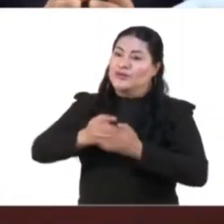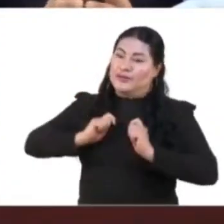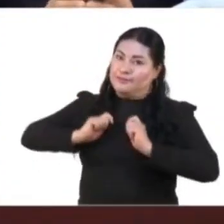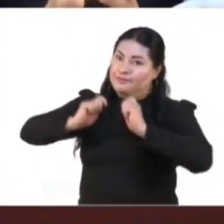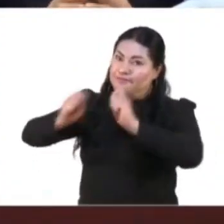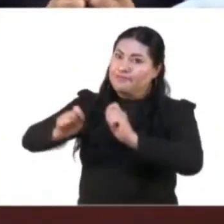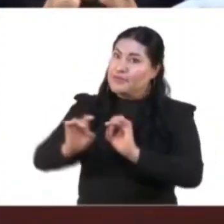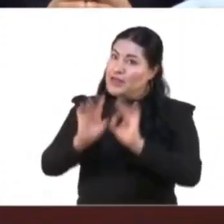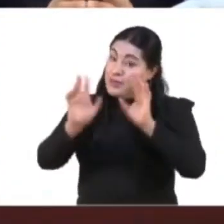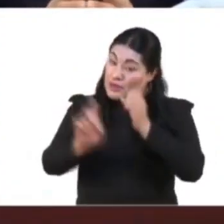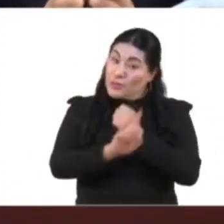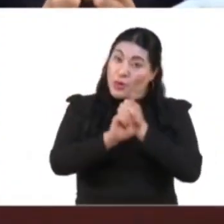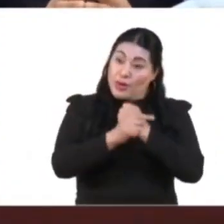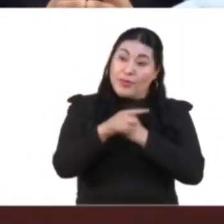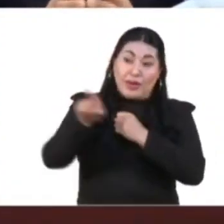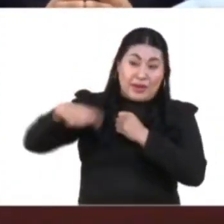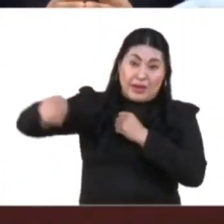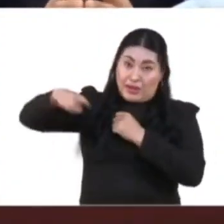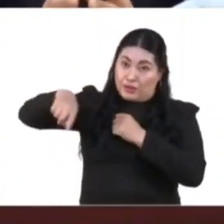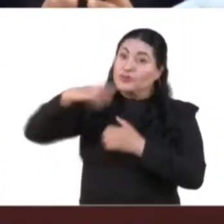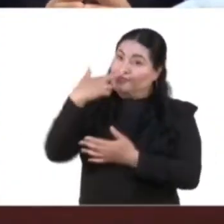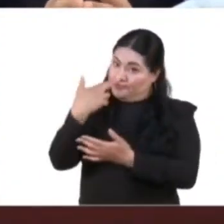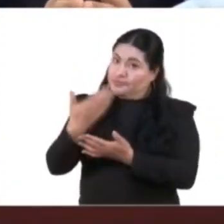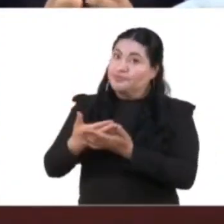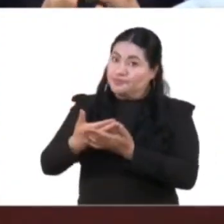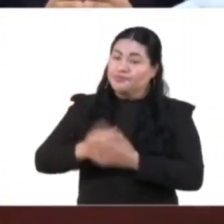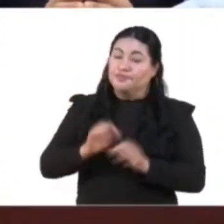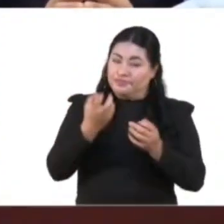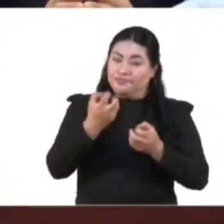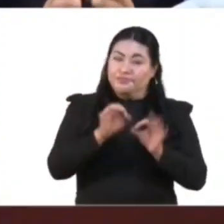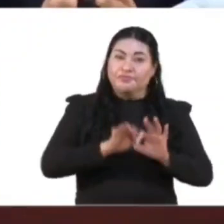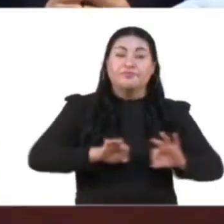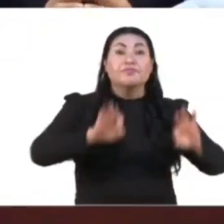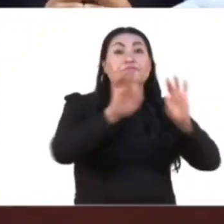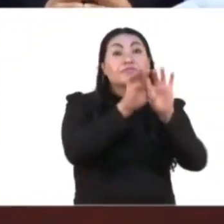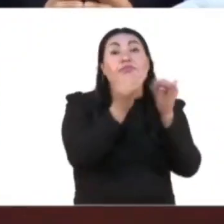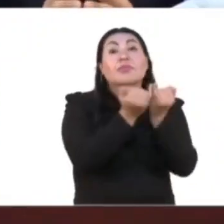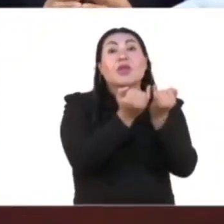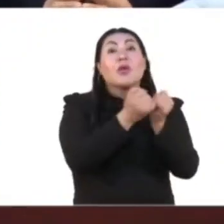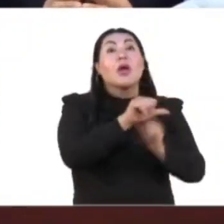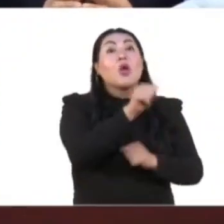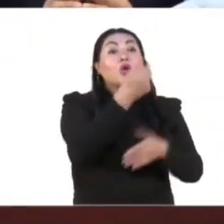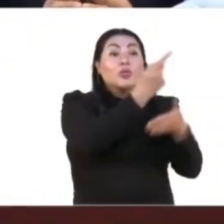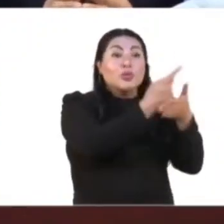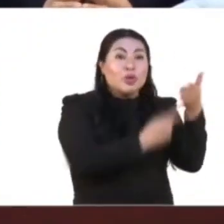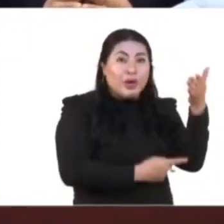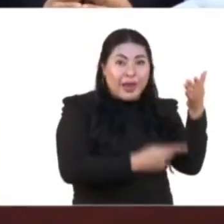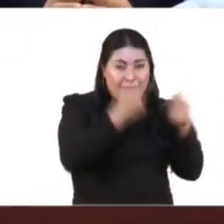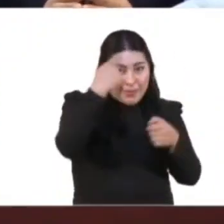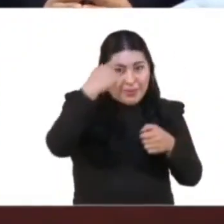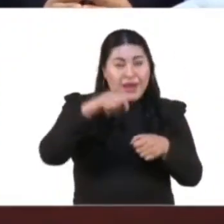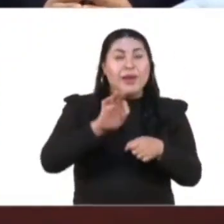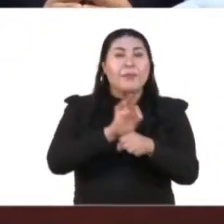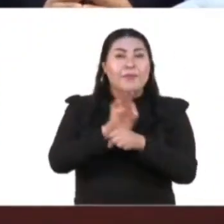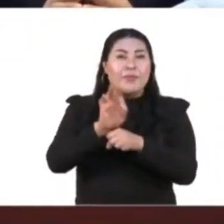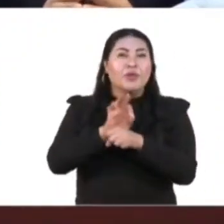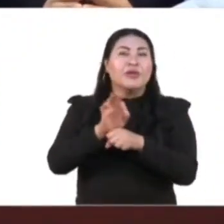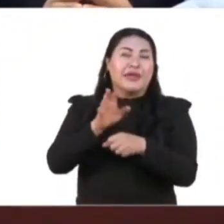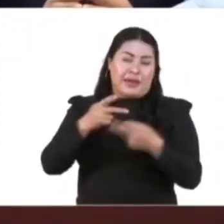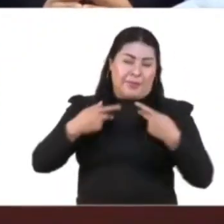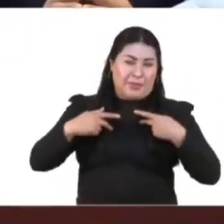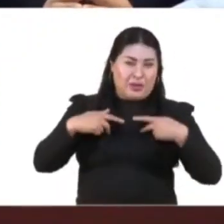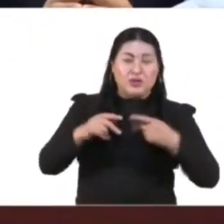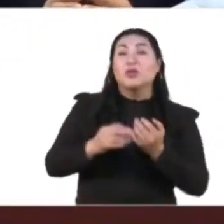con una edificación. Eso ha sido muy importante. Por otro lado, pues todos los programas internos de protección civil. Nosotros hicimos